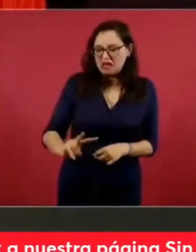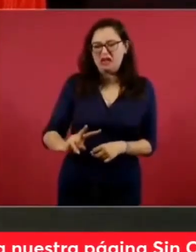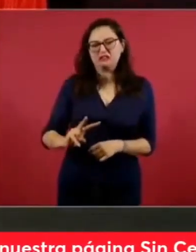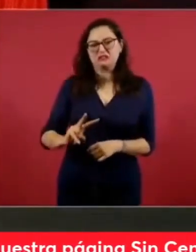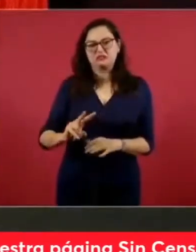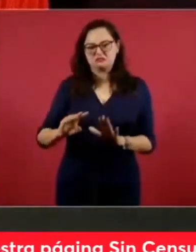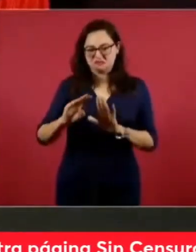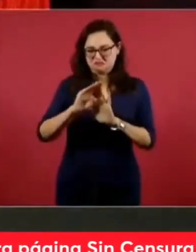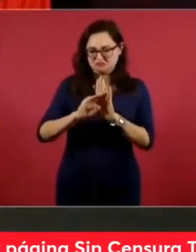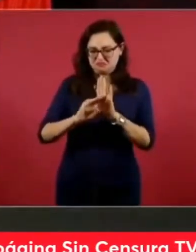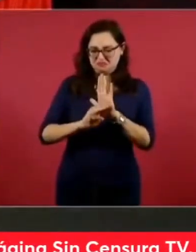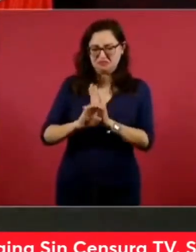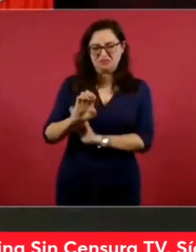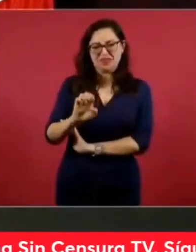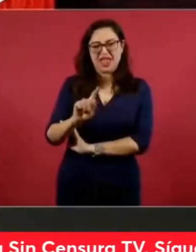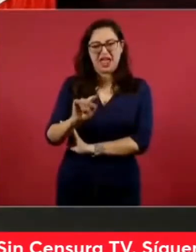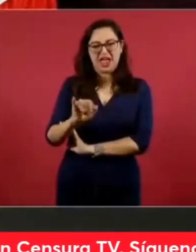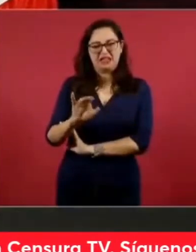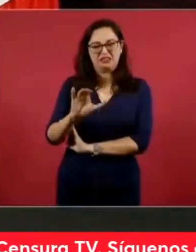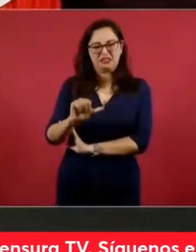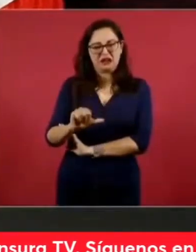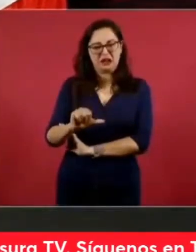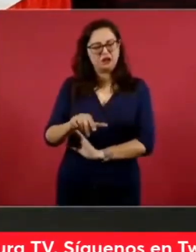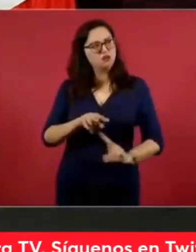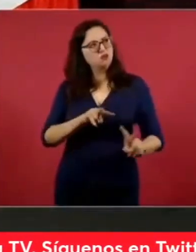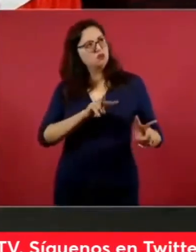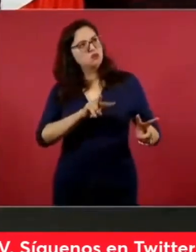Y le contesta Moss